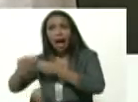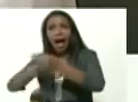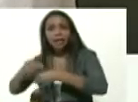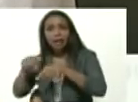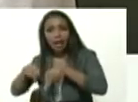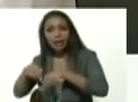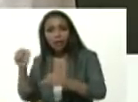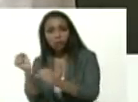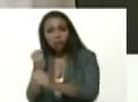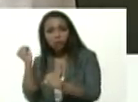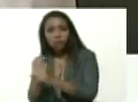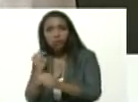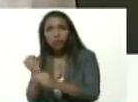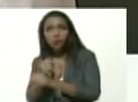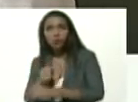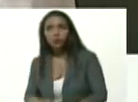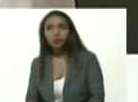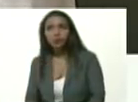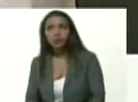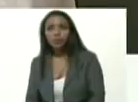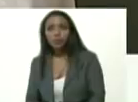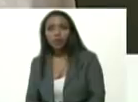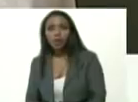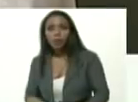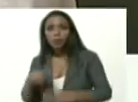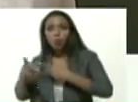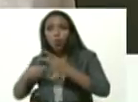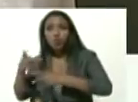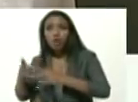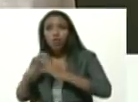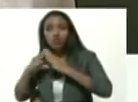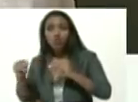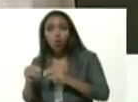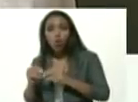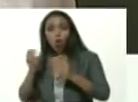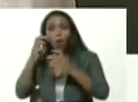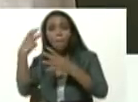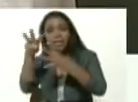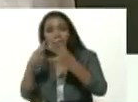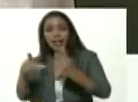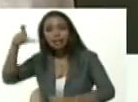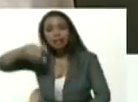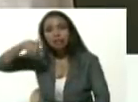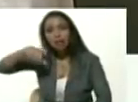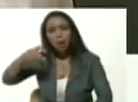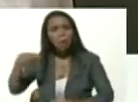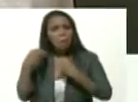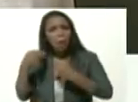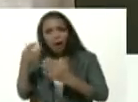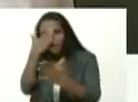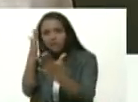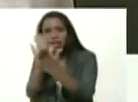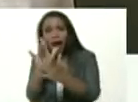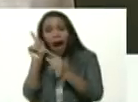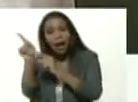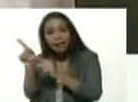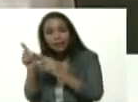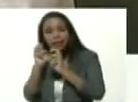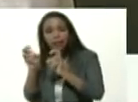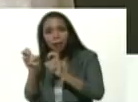ahora a la producción de todos los rubros necesarios para enfrentar esta